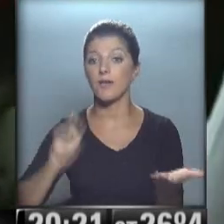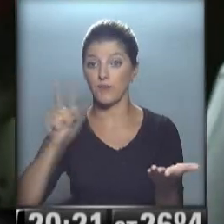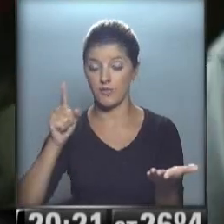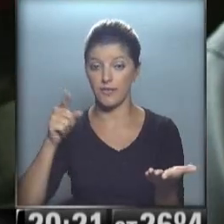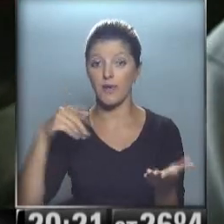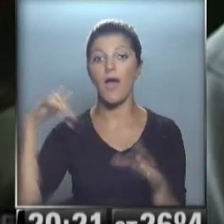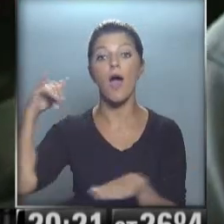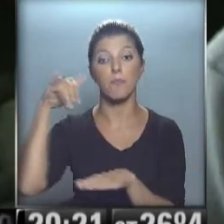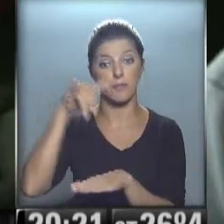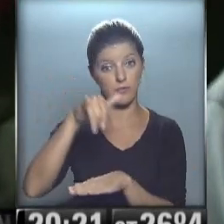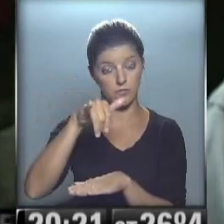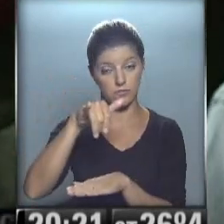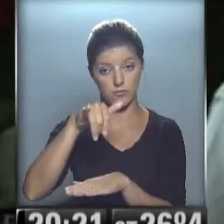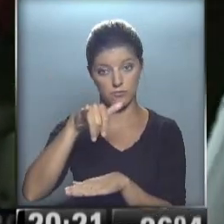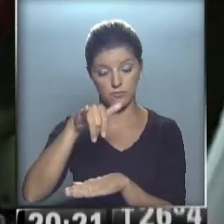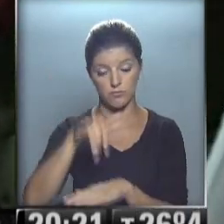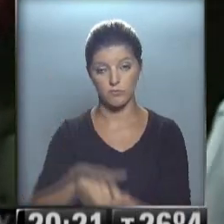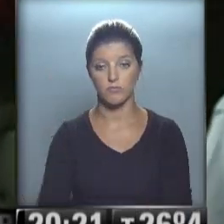civil, que